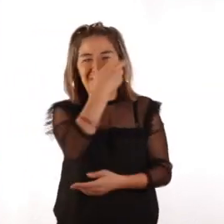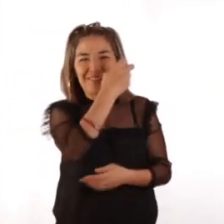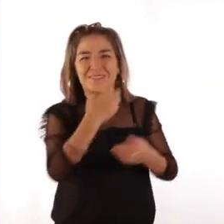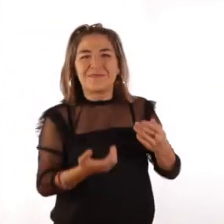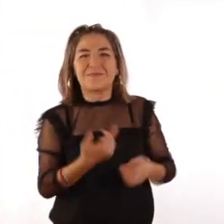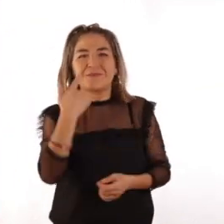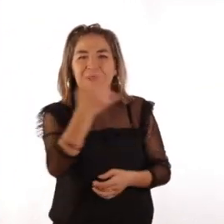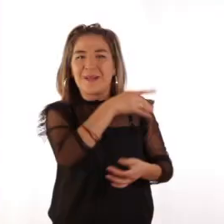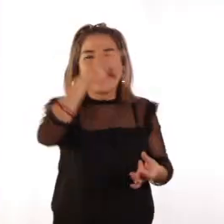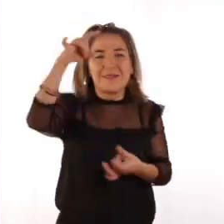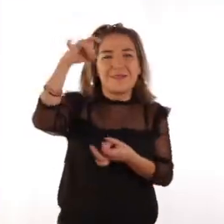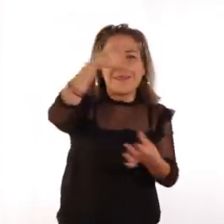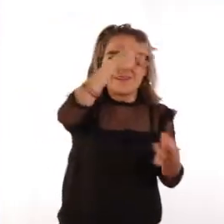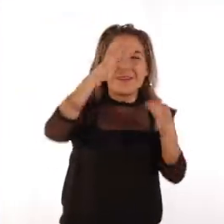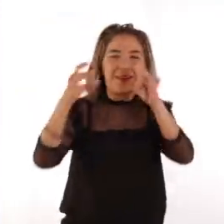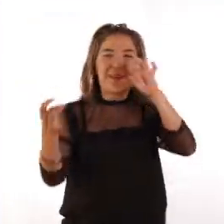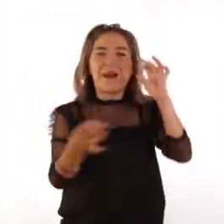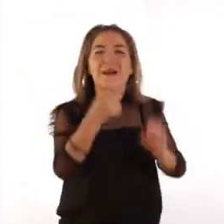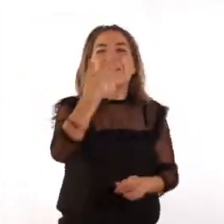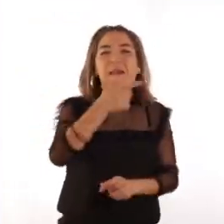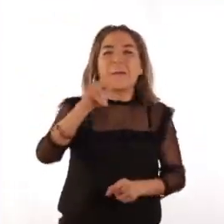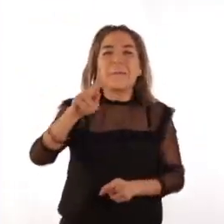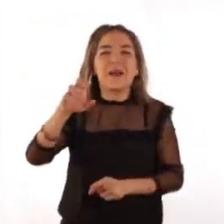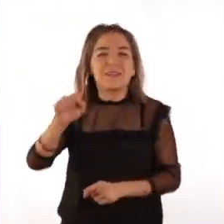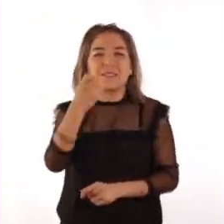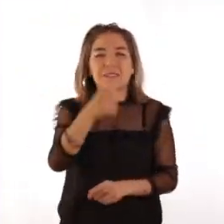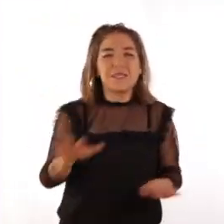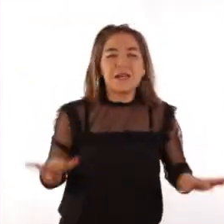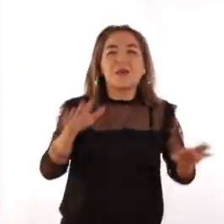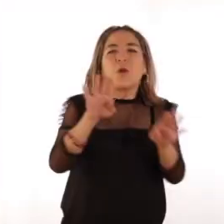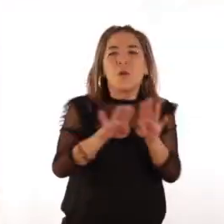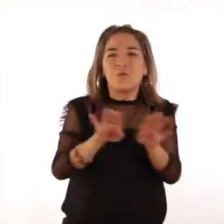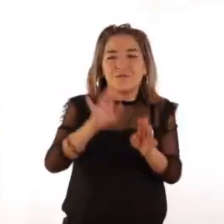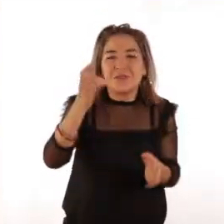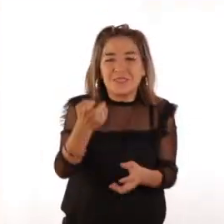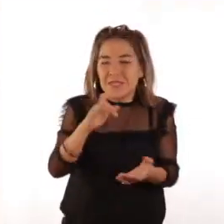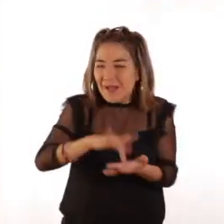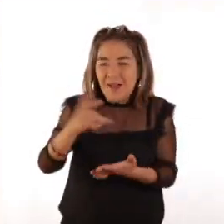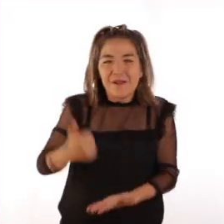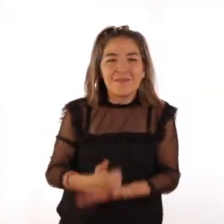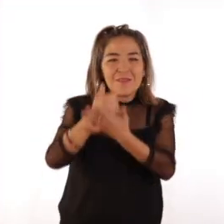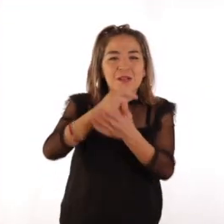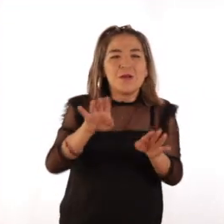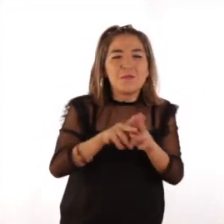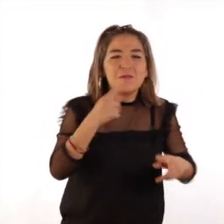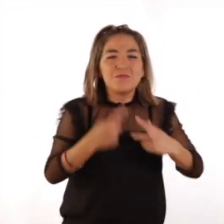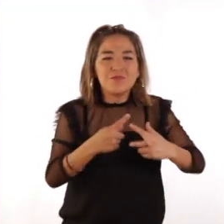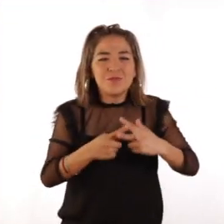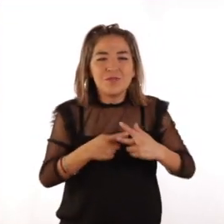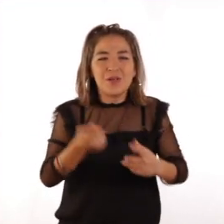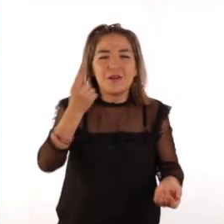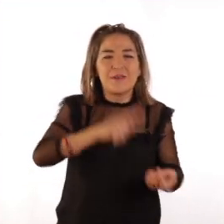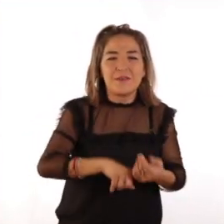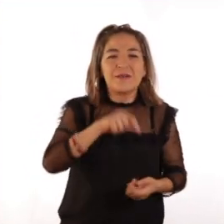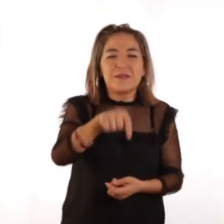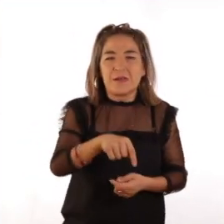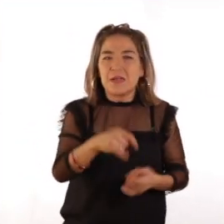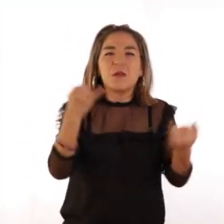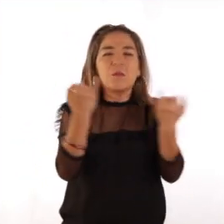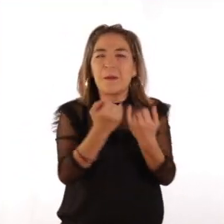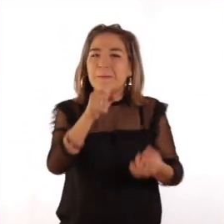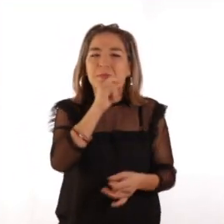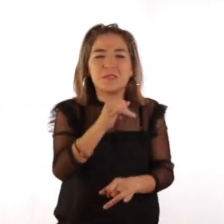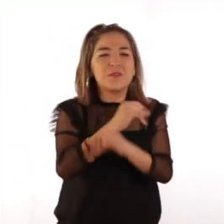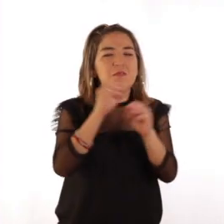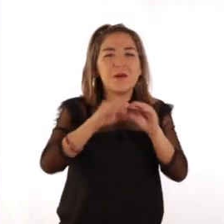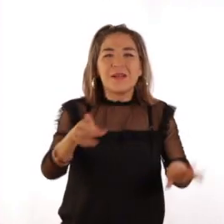gracias a datos satelitales y de GPS, que son obtenidos gracias a cálculos matemáticos de triangulación espacial.